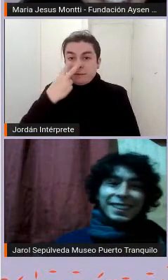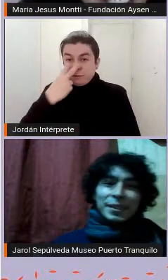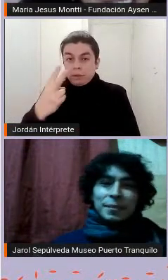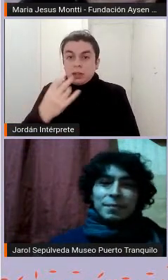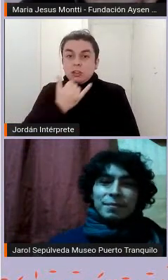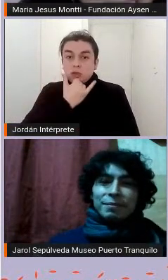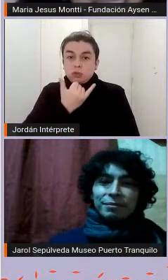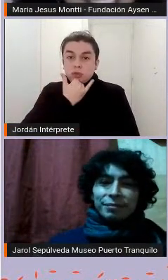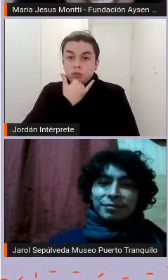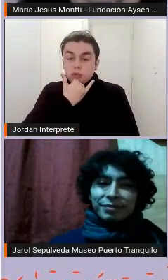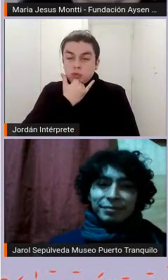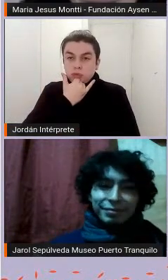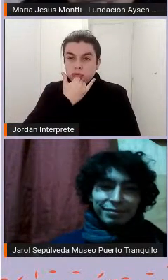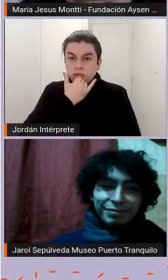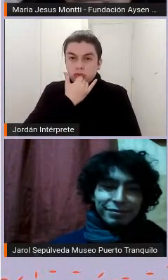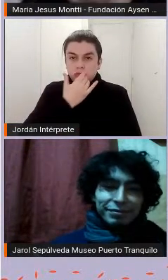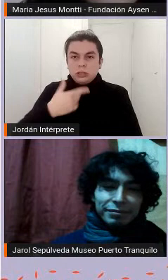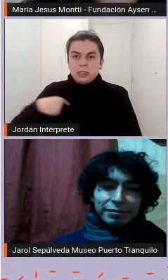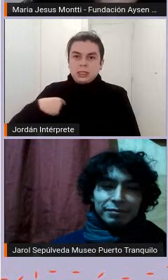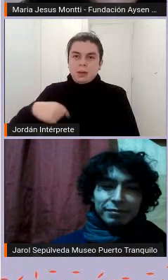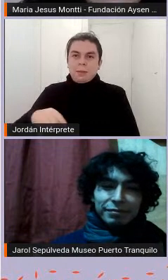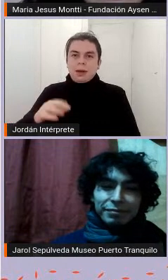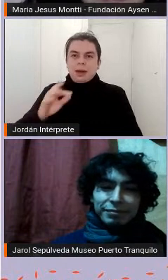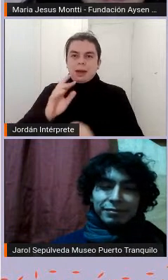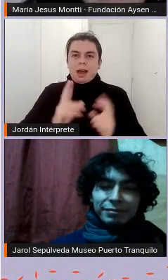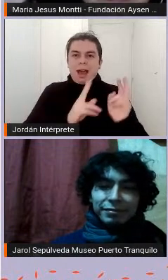Sí. Y a Harold también.